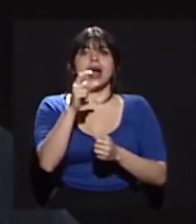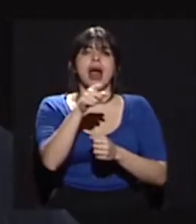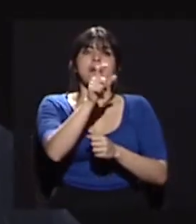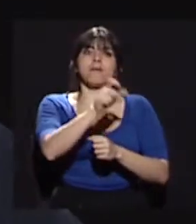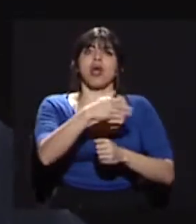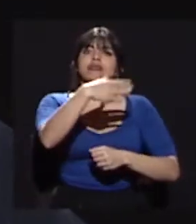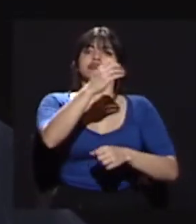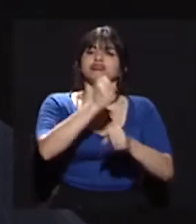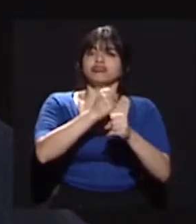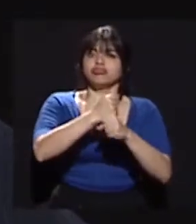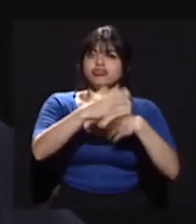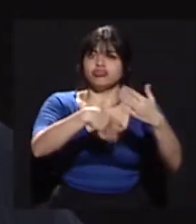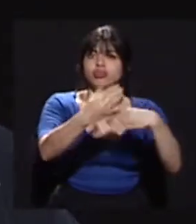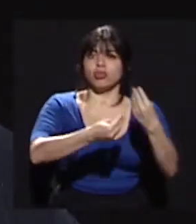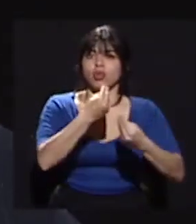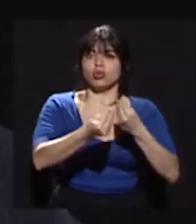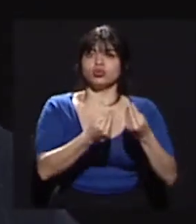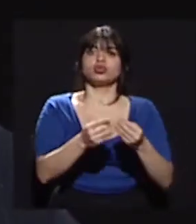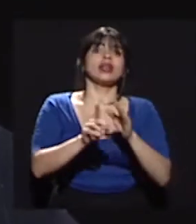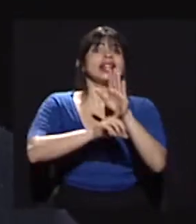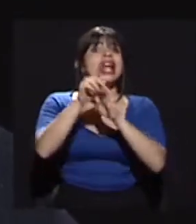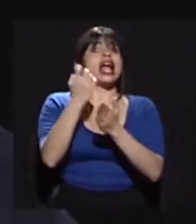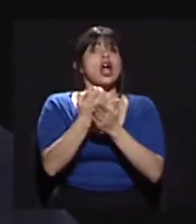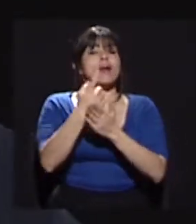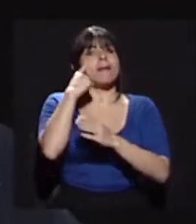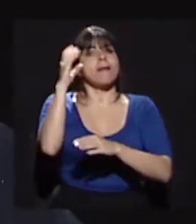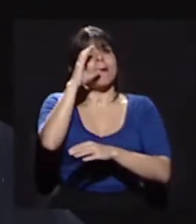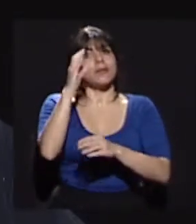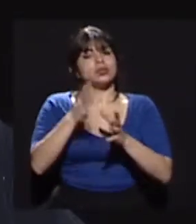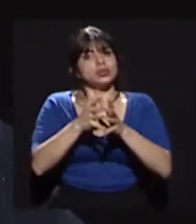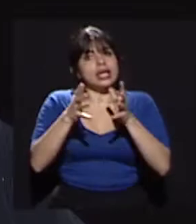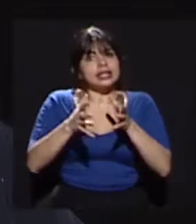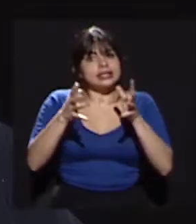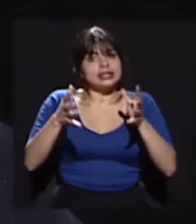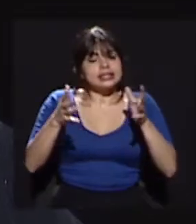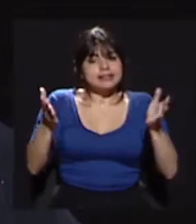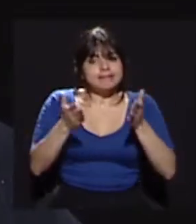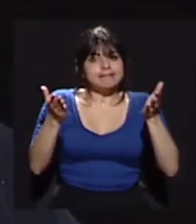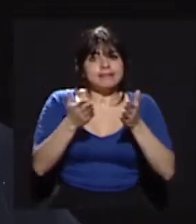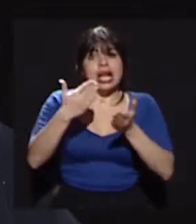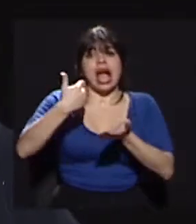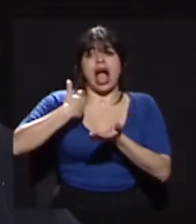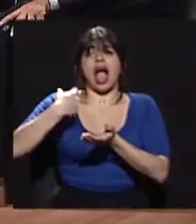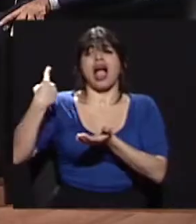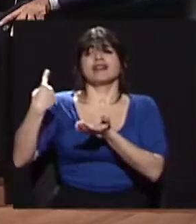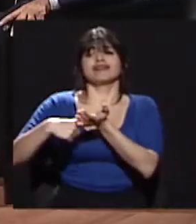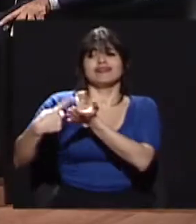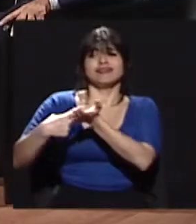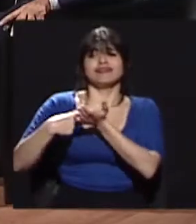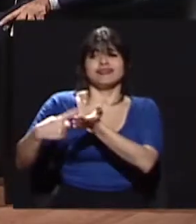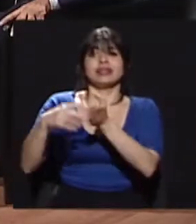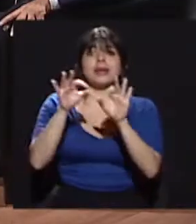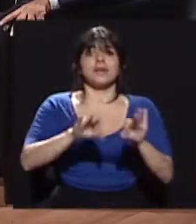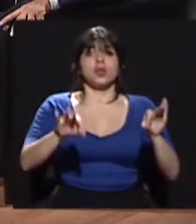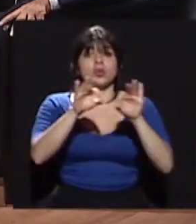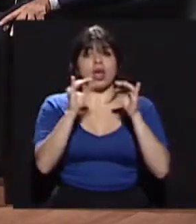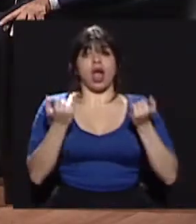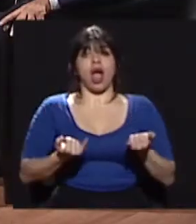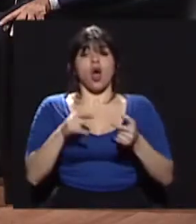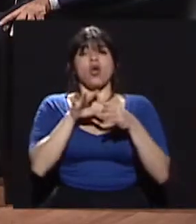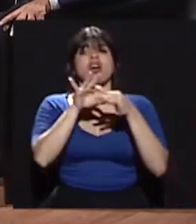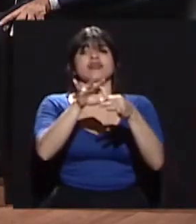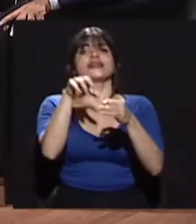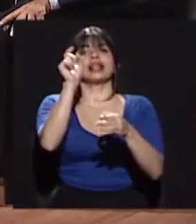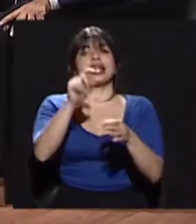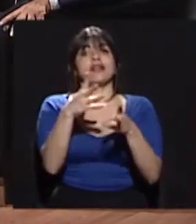productivo y desarrollando la economía para que crezca hay un hay debates muy importantes hoy que tienen que